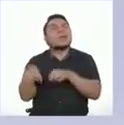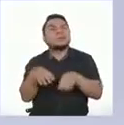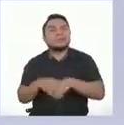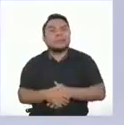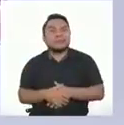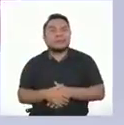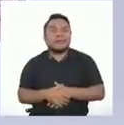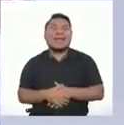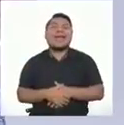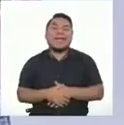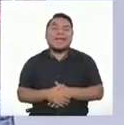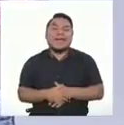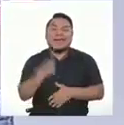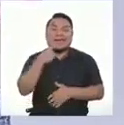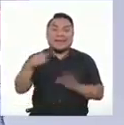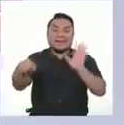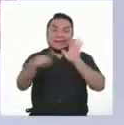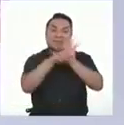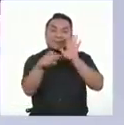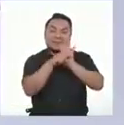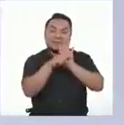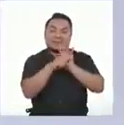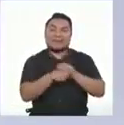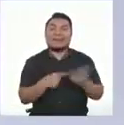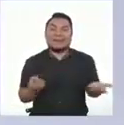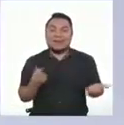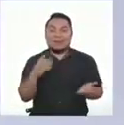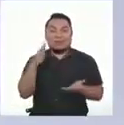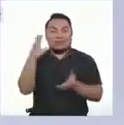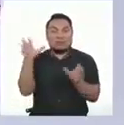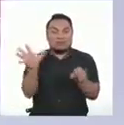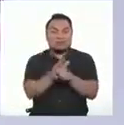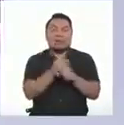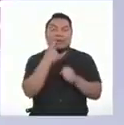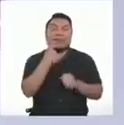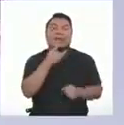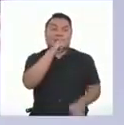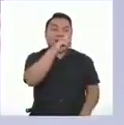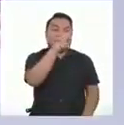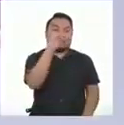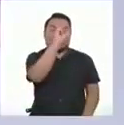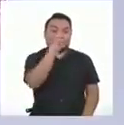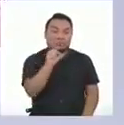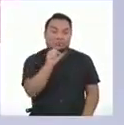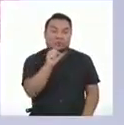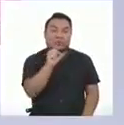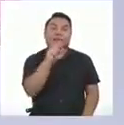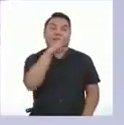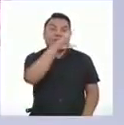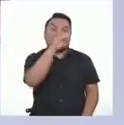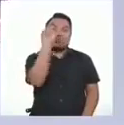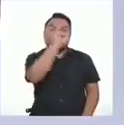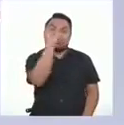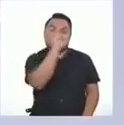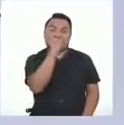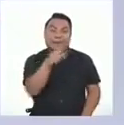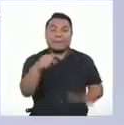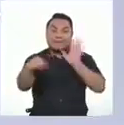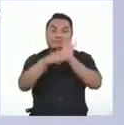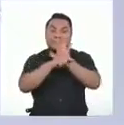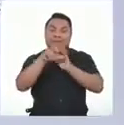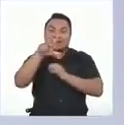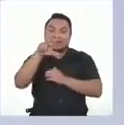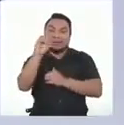hacer? Tenemos que restar esa cantidad al precio total, que es 100 soles. 100 soles menos